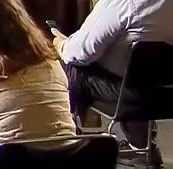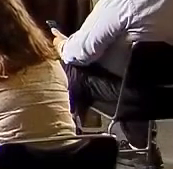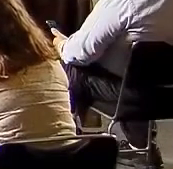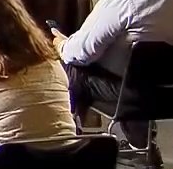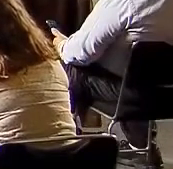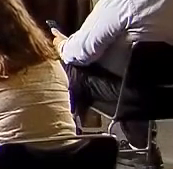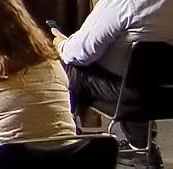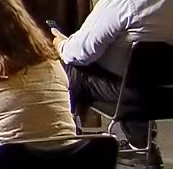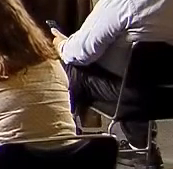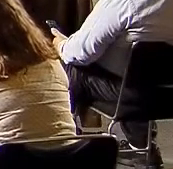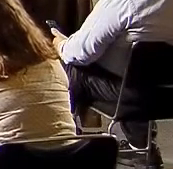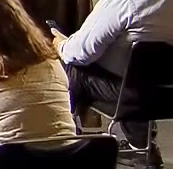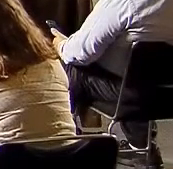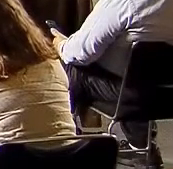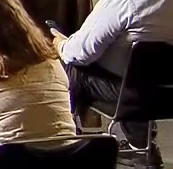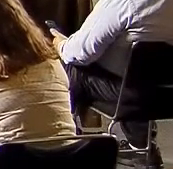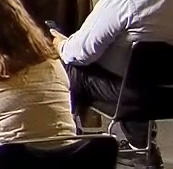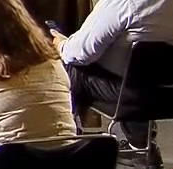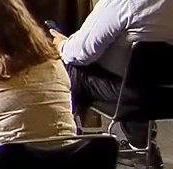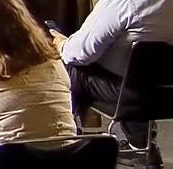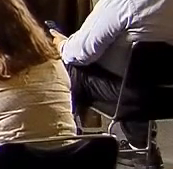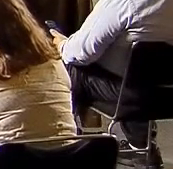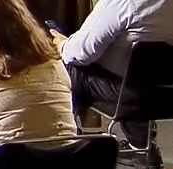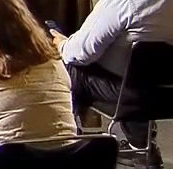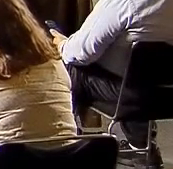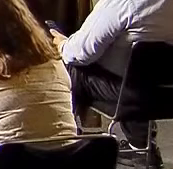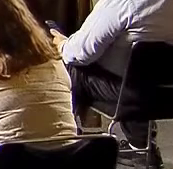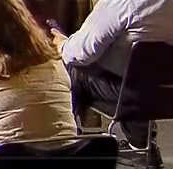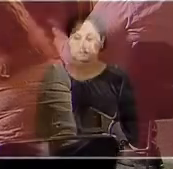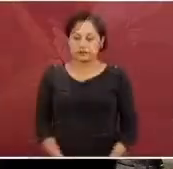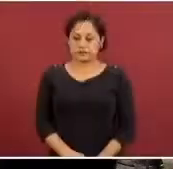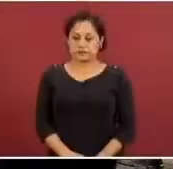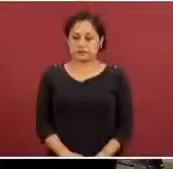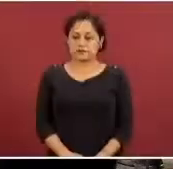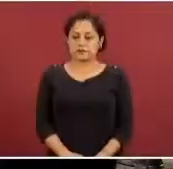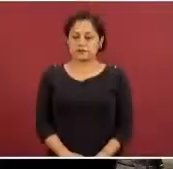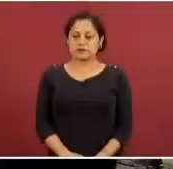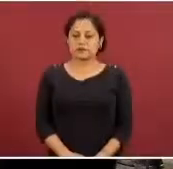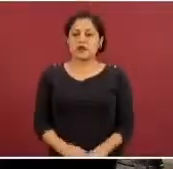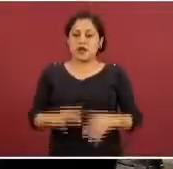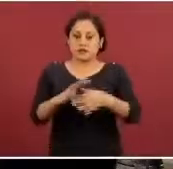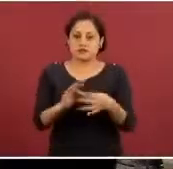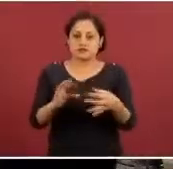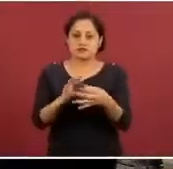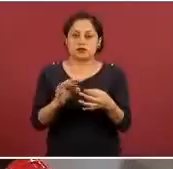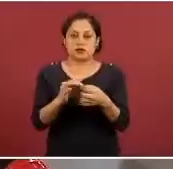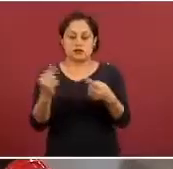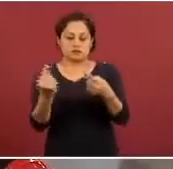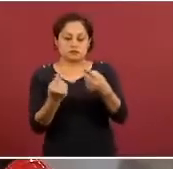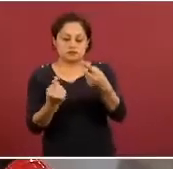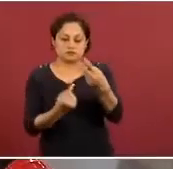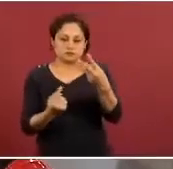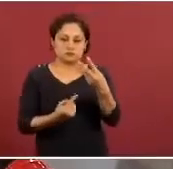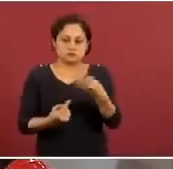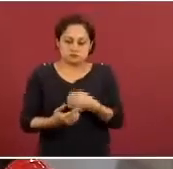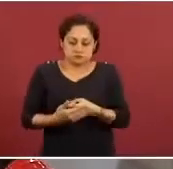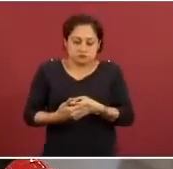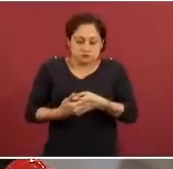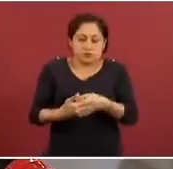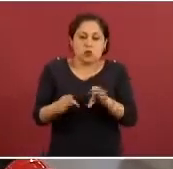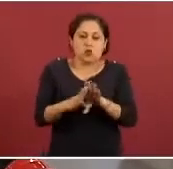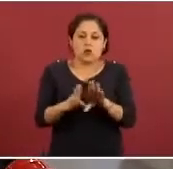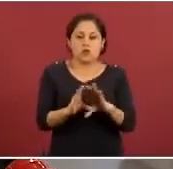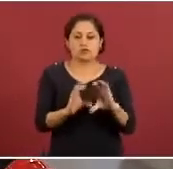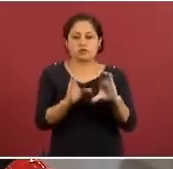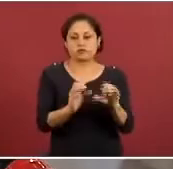embarazo. Informará también sobre los pasos a seguir, dando apoyo continuo durante el puerperio y la lactancia.